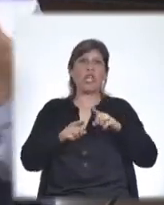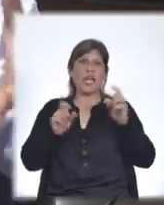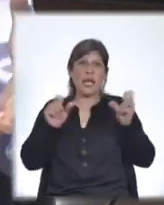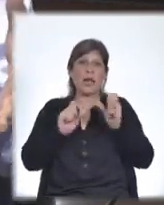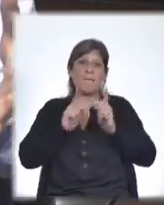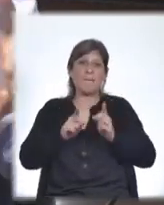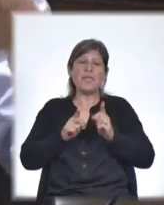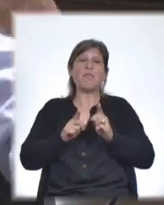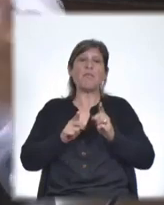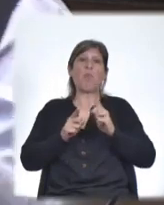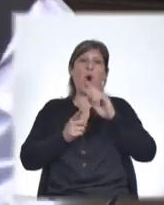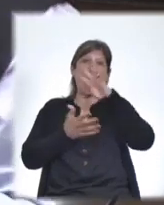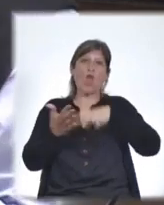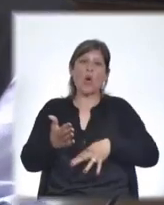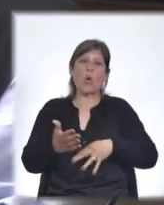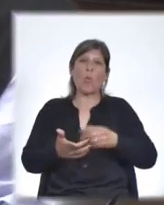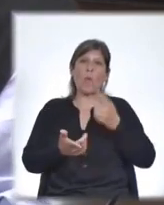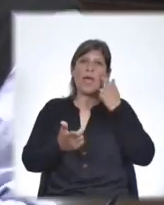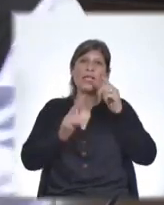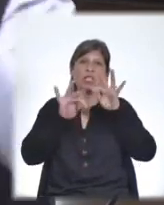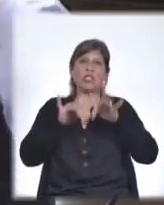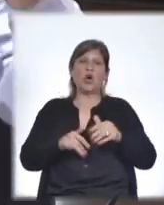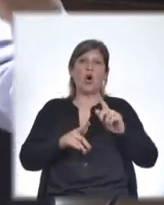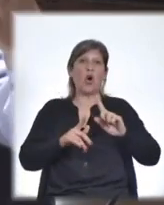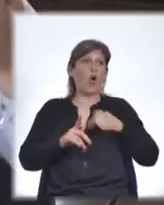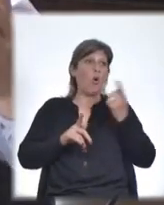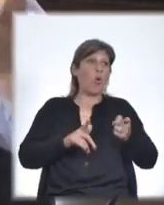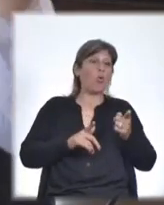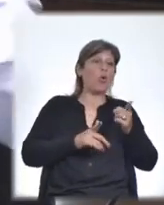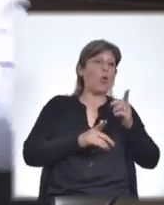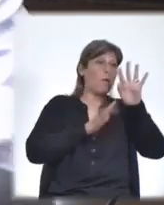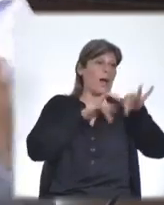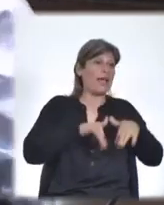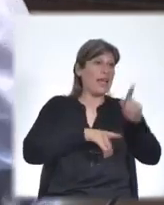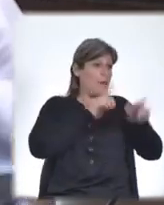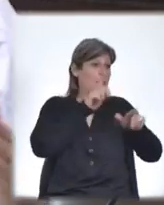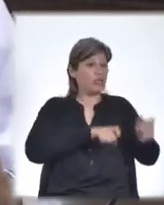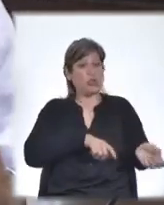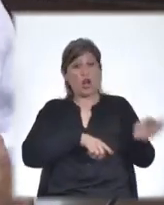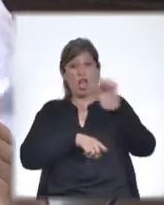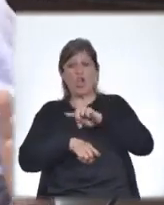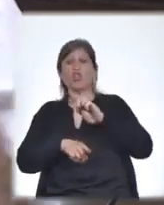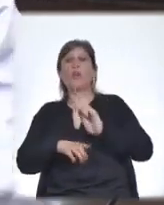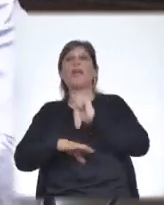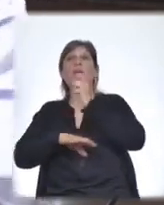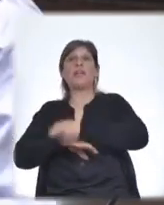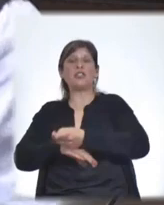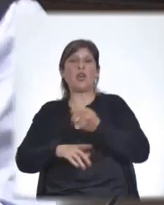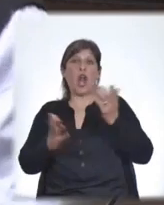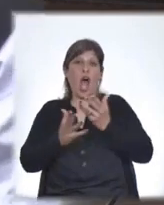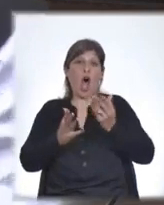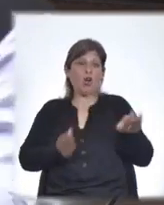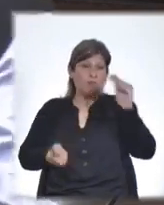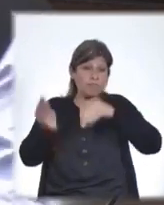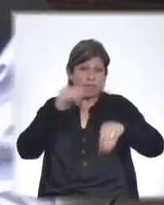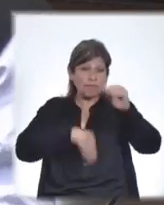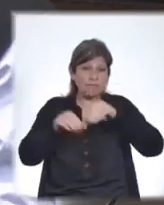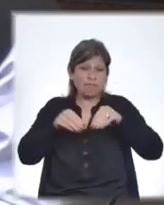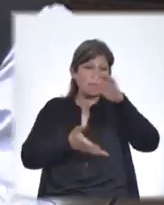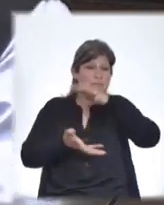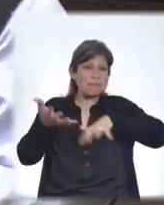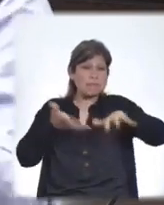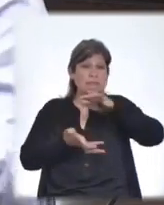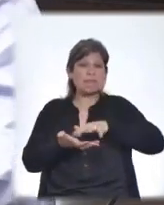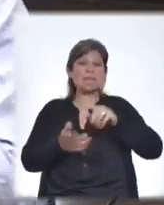documento. Anteriormente tenía un doble discurso para la gente y otro para los inversores, ahora lo pone todo junto, lo mete acá adentro, hace una